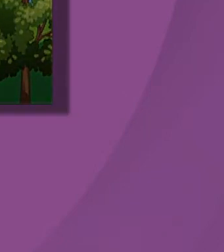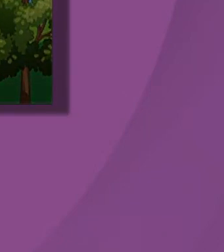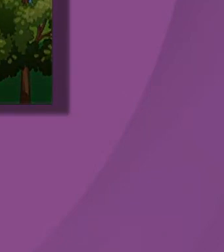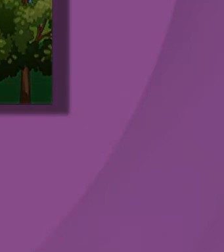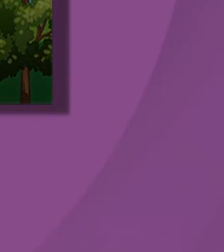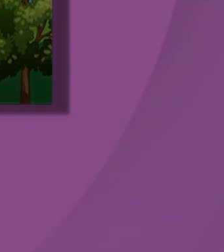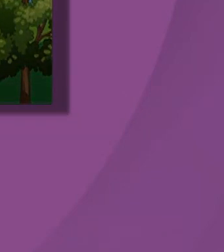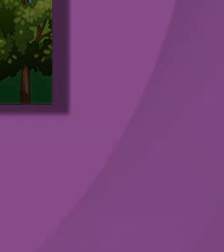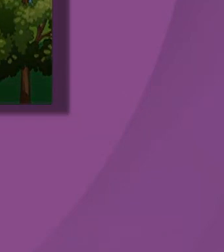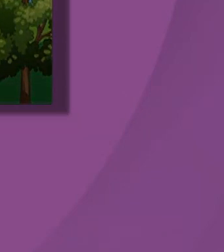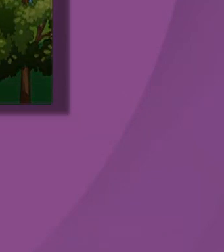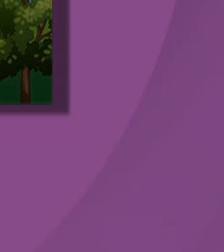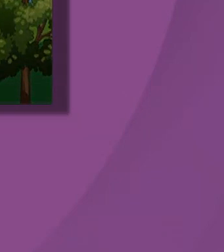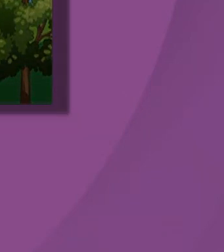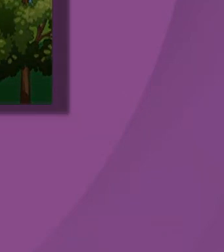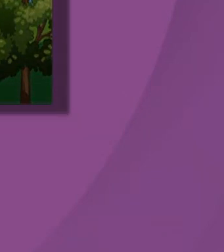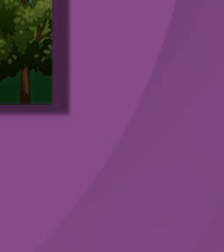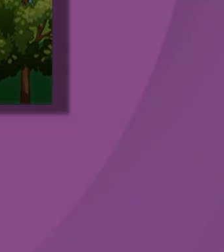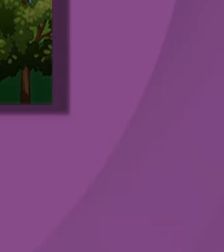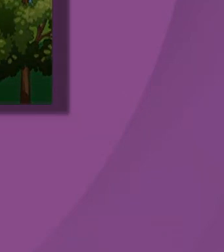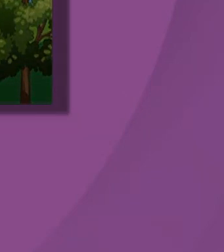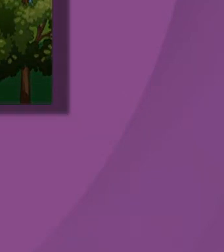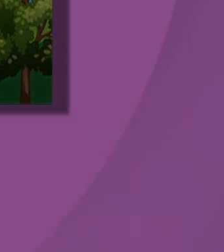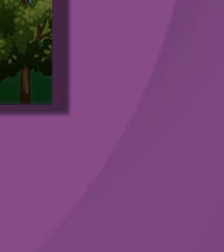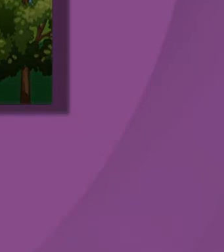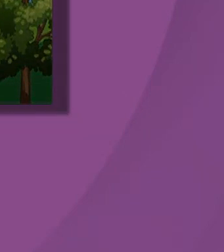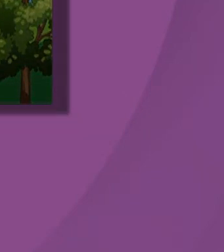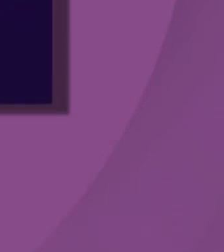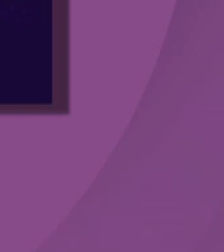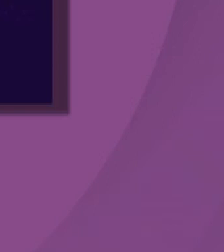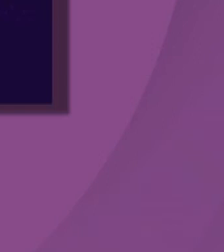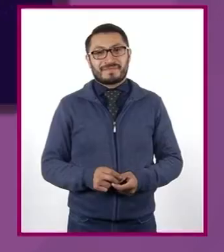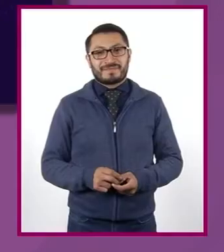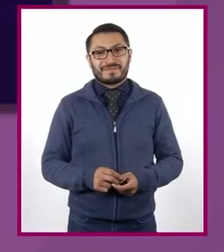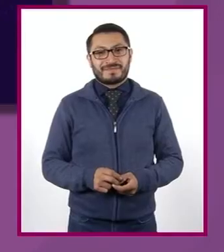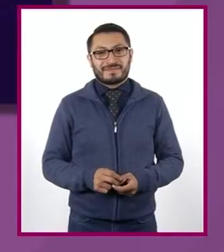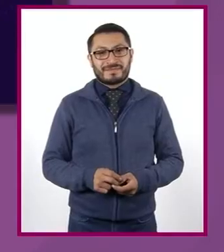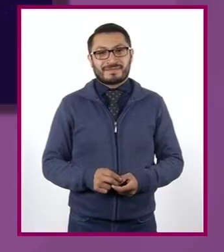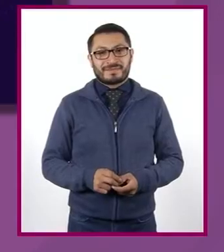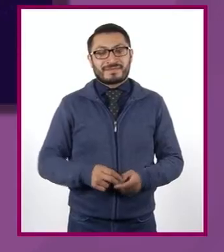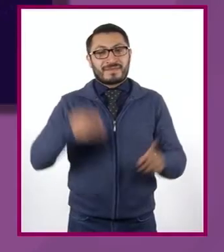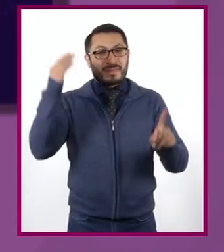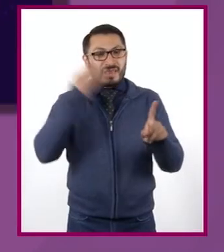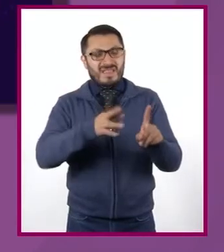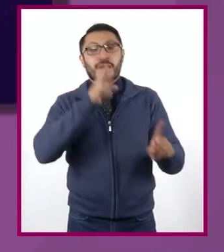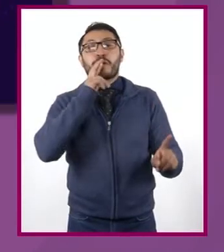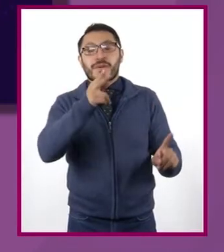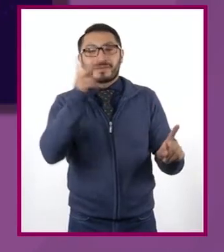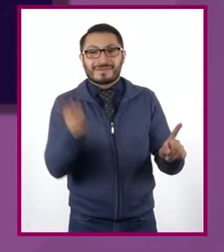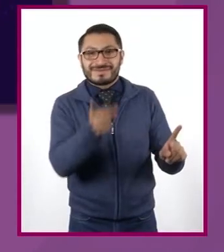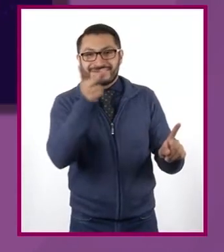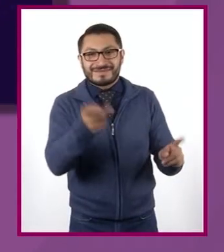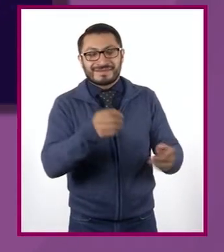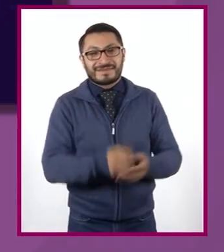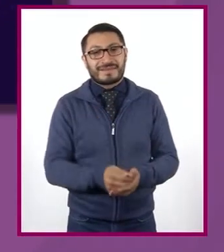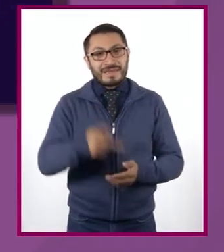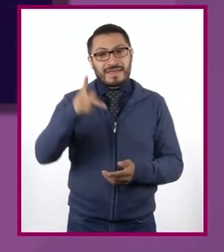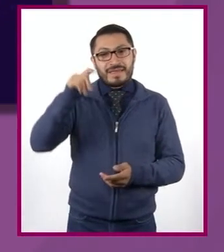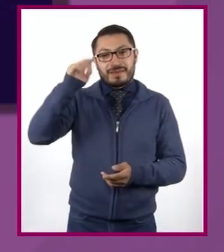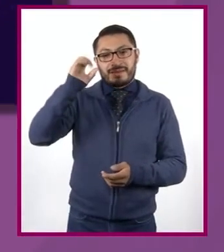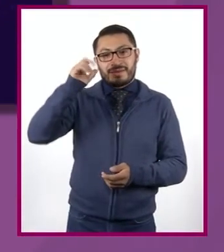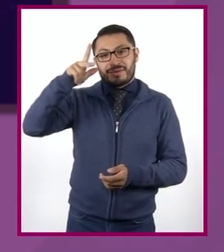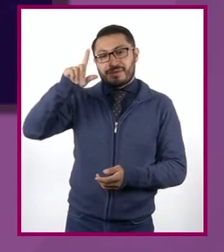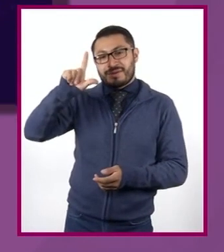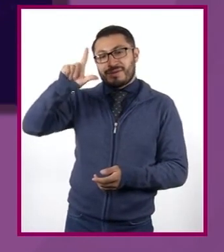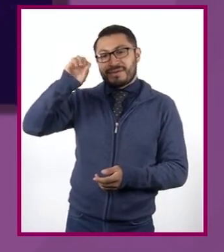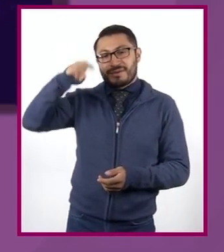mueven? ¿Cuáles de ellos carecen de movimiento? Para intentar responder estas preguntas, Ptolomeo, unos 100 años antes de